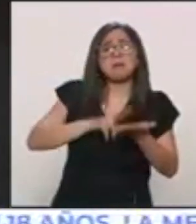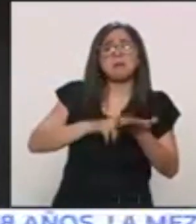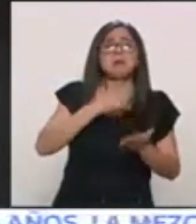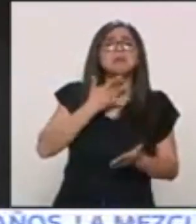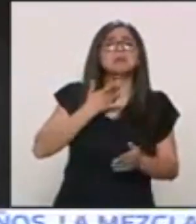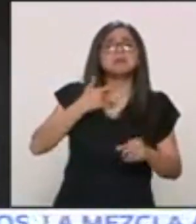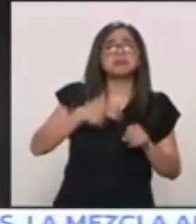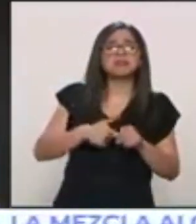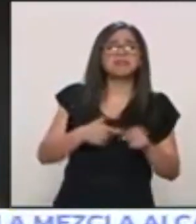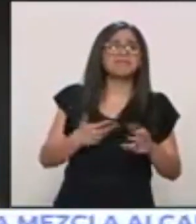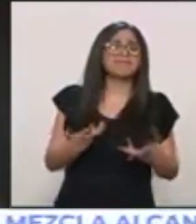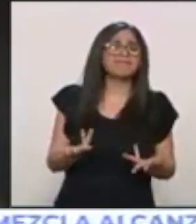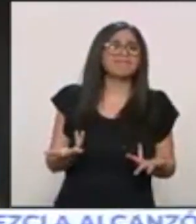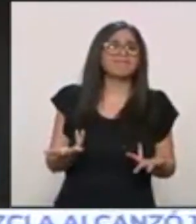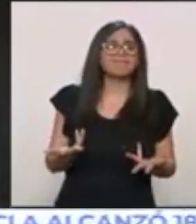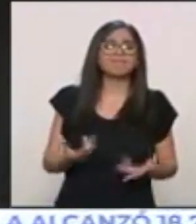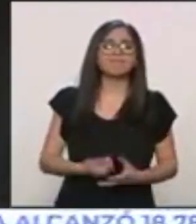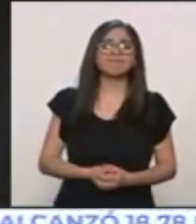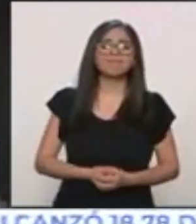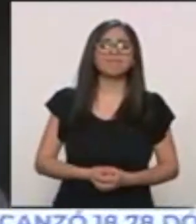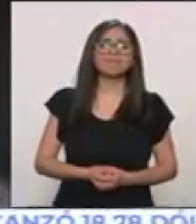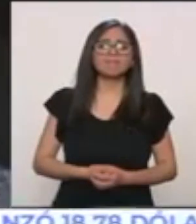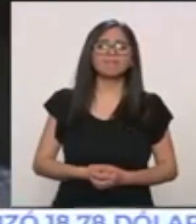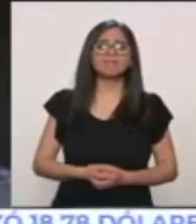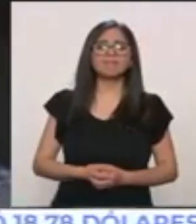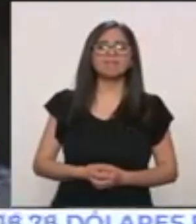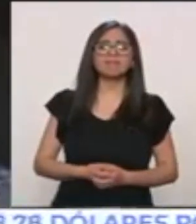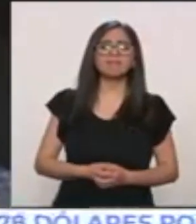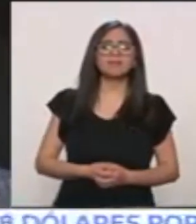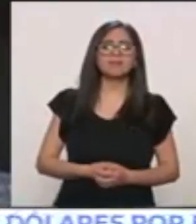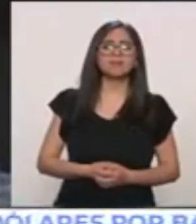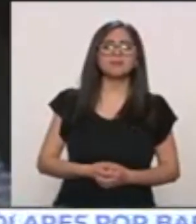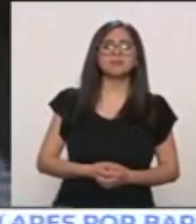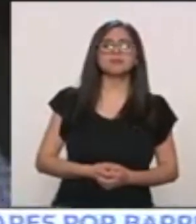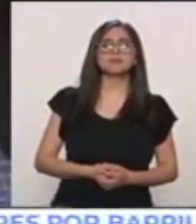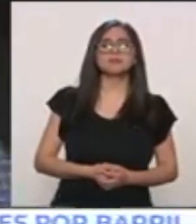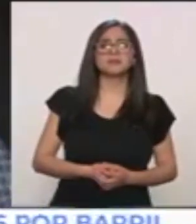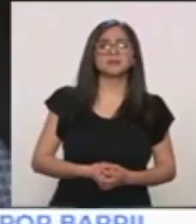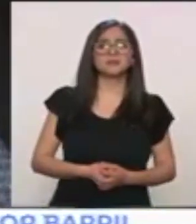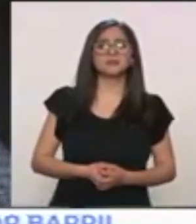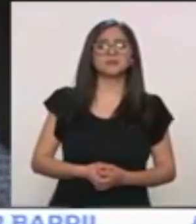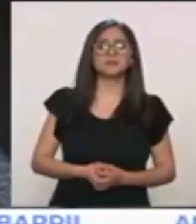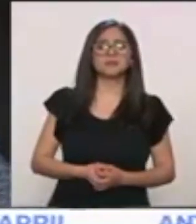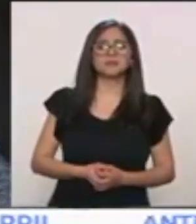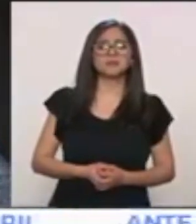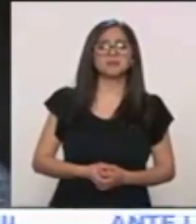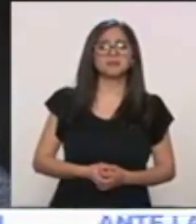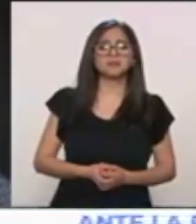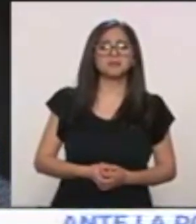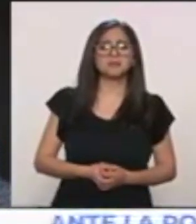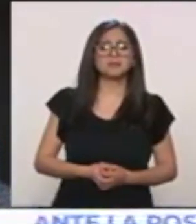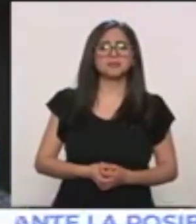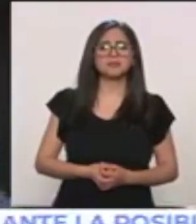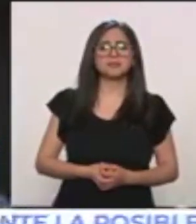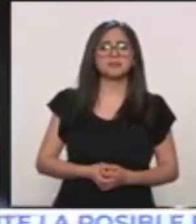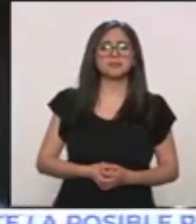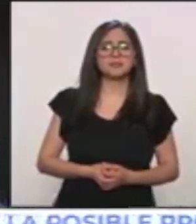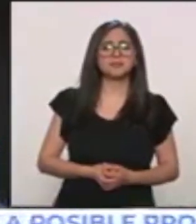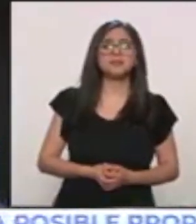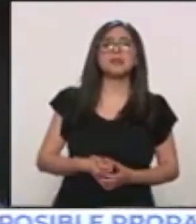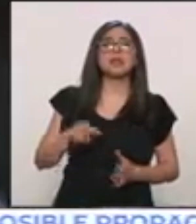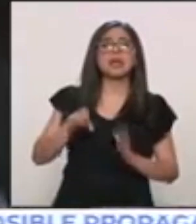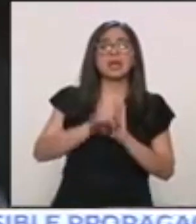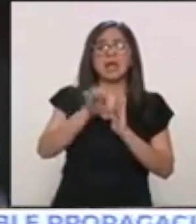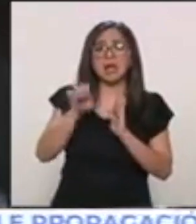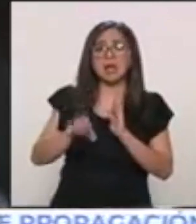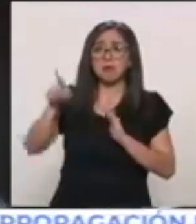¿cómo se puede decir? Se justifican en que viene de la influencia de ahora por la baja del